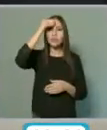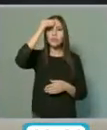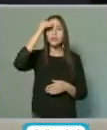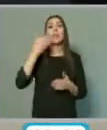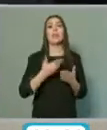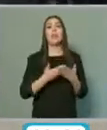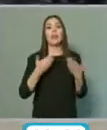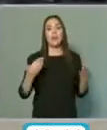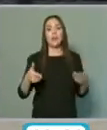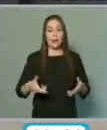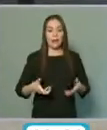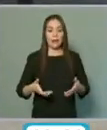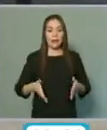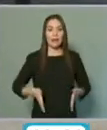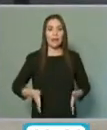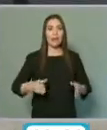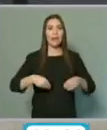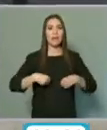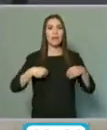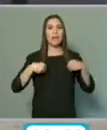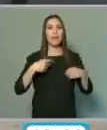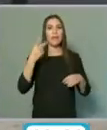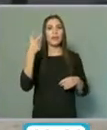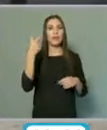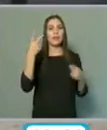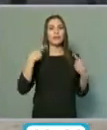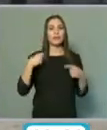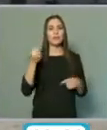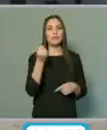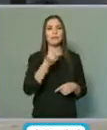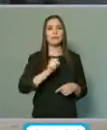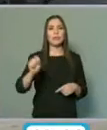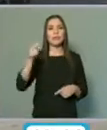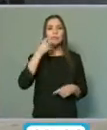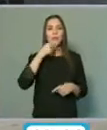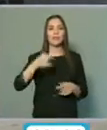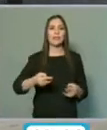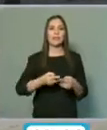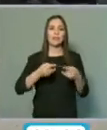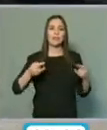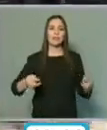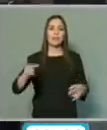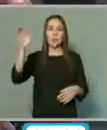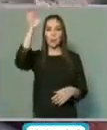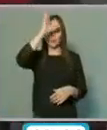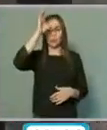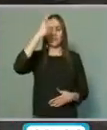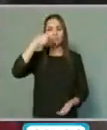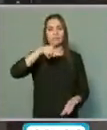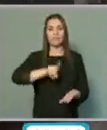Luis González Obregón, vivieron dos grandísimos hombres de nuestra historia cultural.